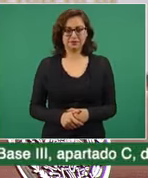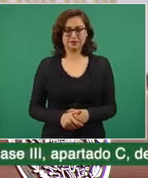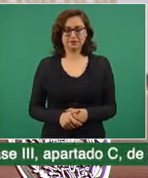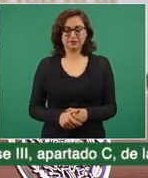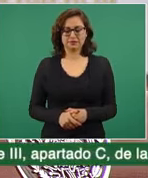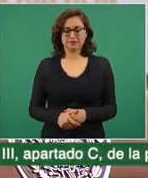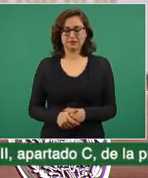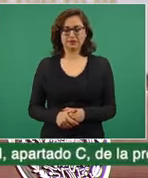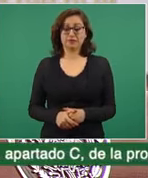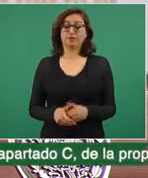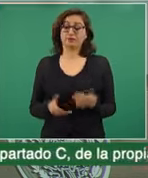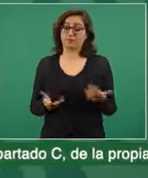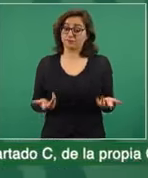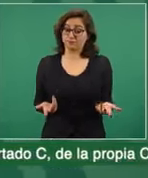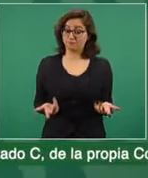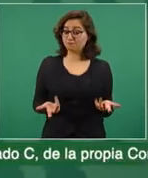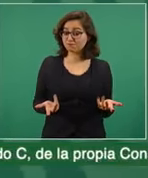Entonces, sí,